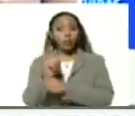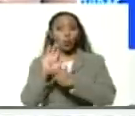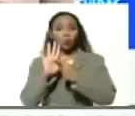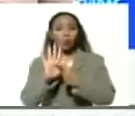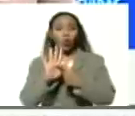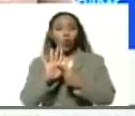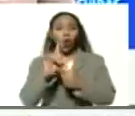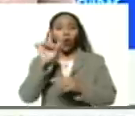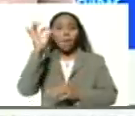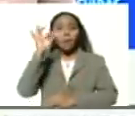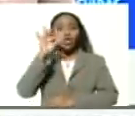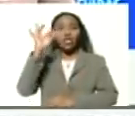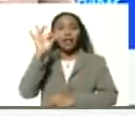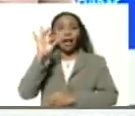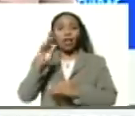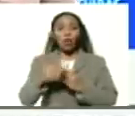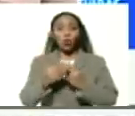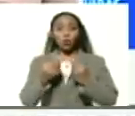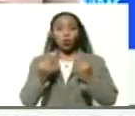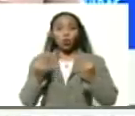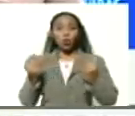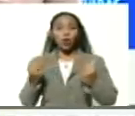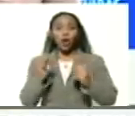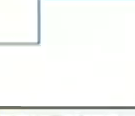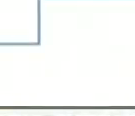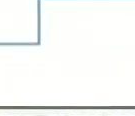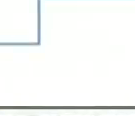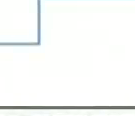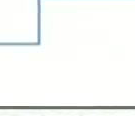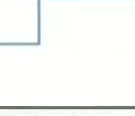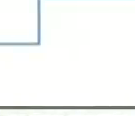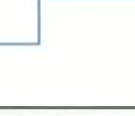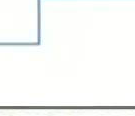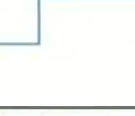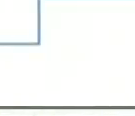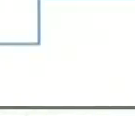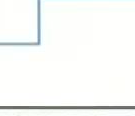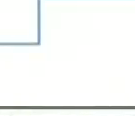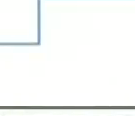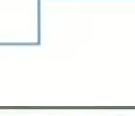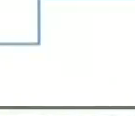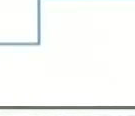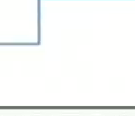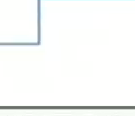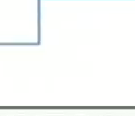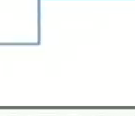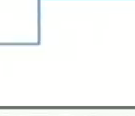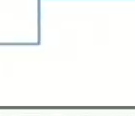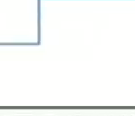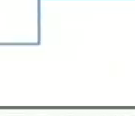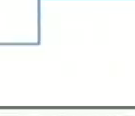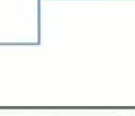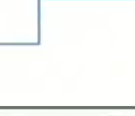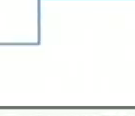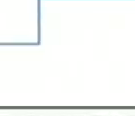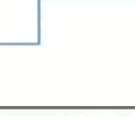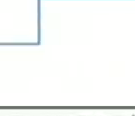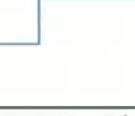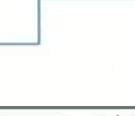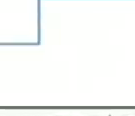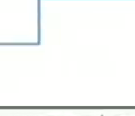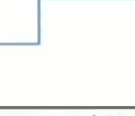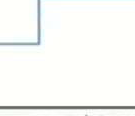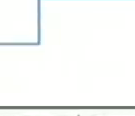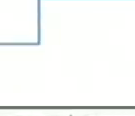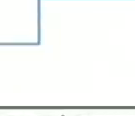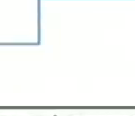una tasa de recuperación del 93%. Hoy estuvimos revisando los esquemas de tratamiento, que